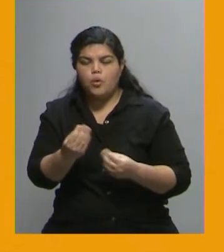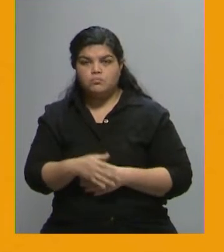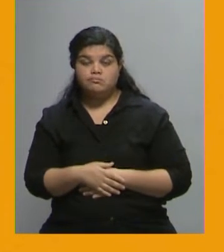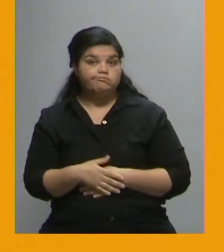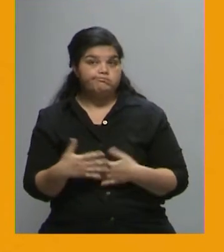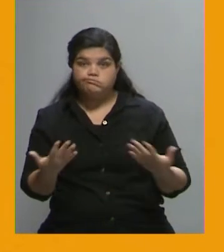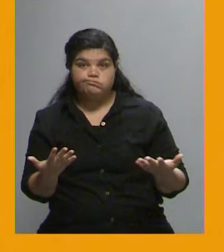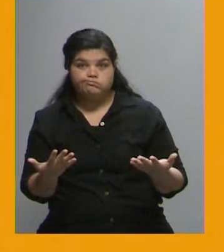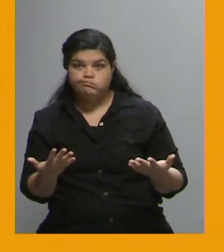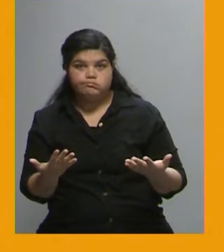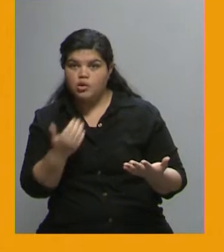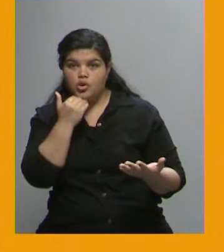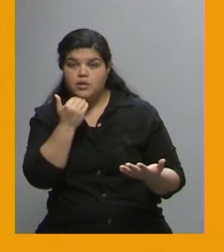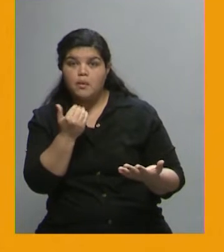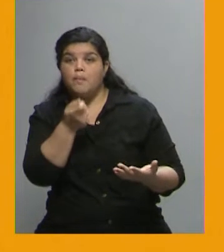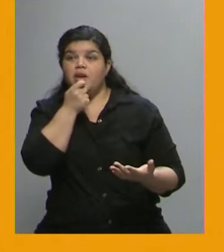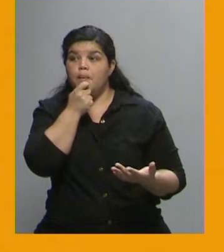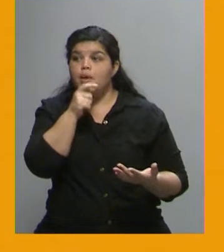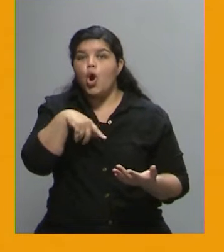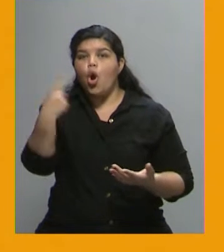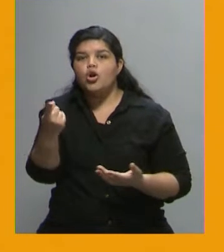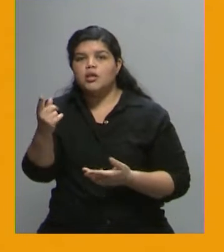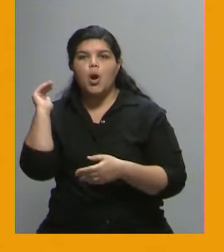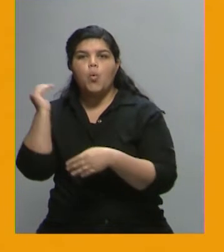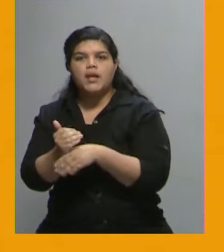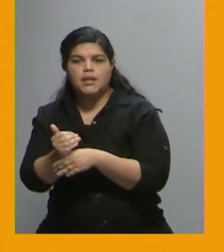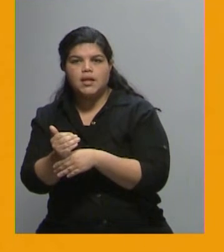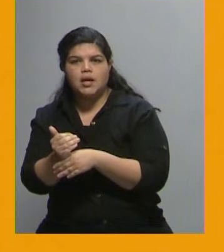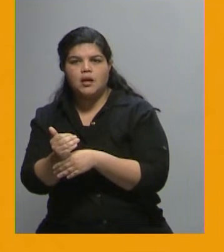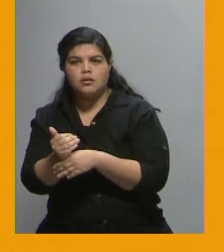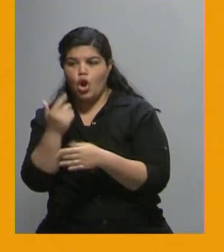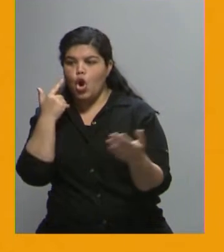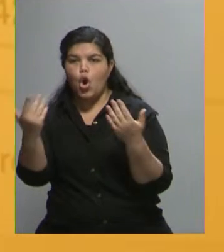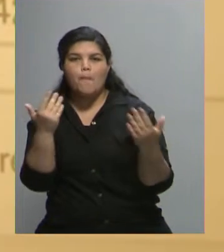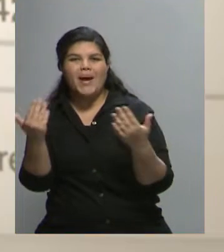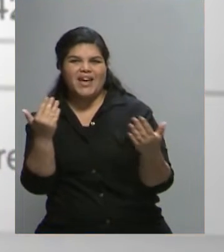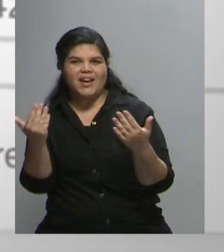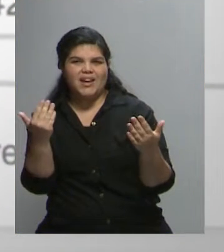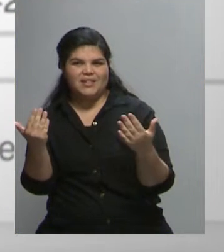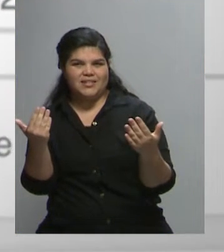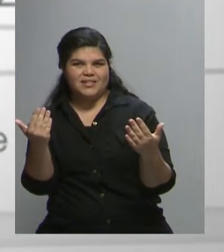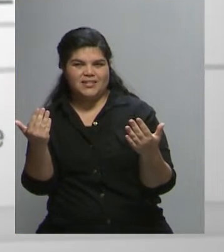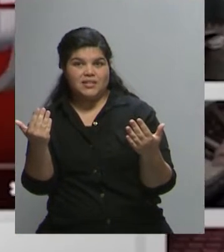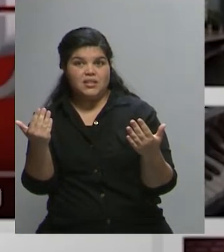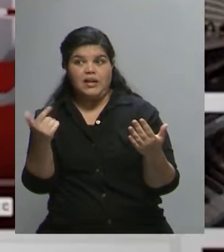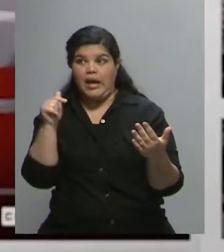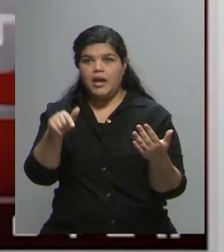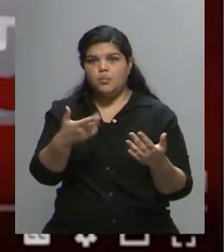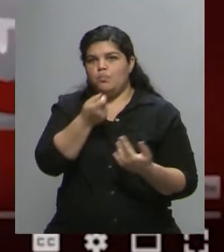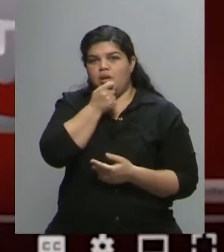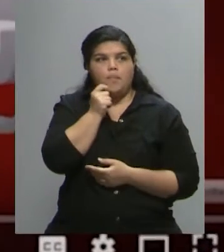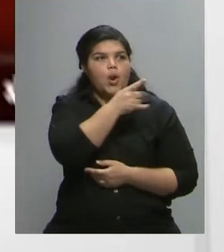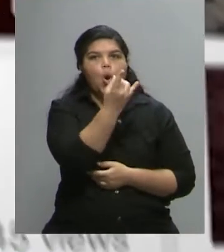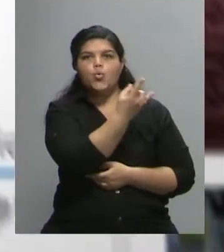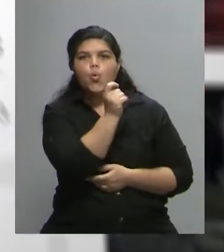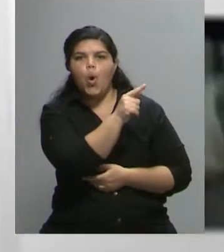nos hubiese ido tener otra cuarentena. ¿Está bien? Pero la única que vimos es la que tuvimos. Entonces, luego podría decir, bueno, pero ¿por qué no comparamos con Uruguay? Bueno, porque Argentina no es